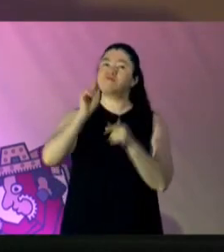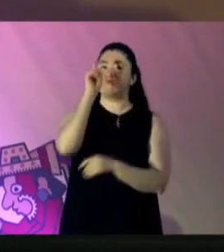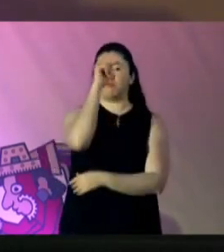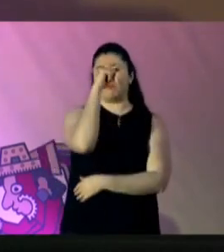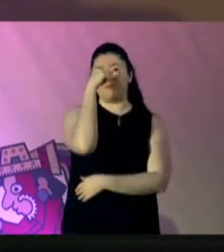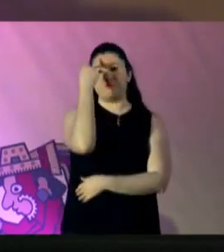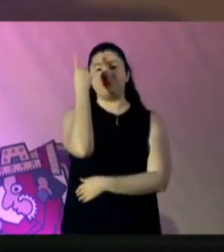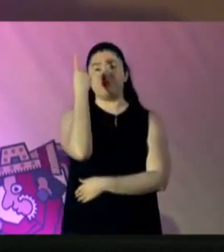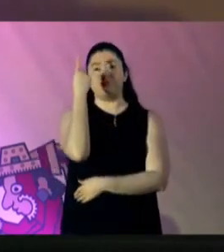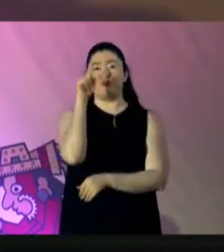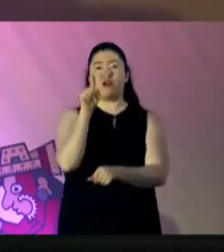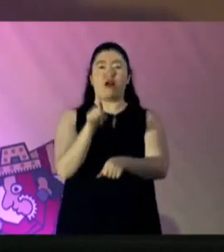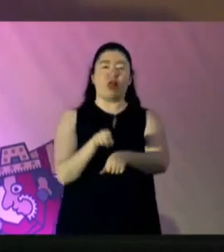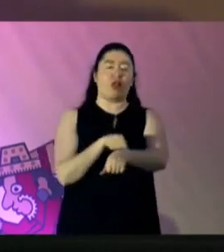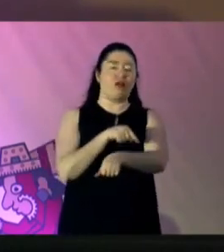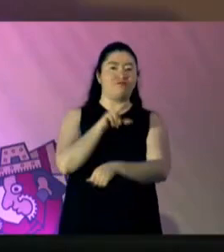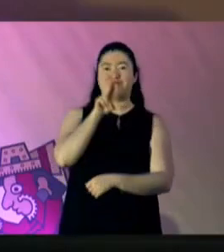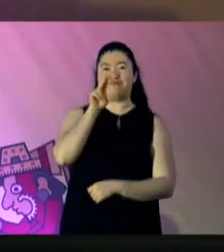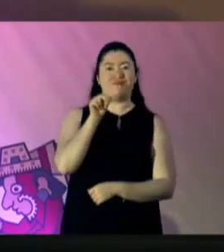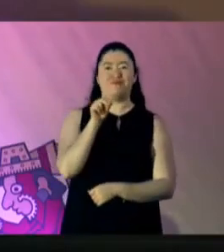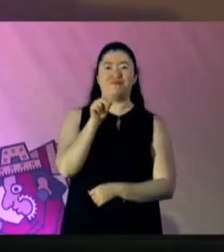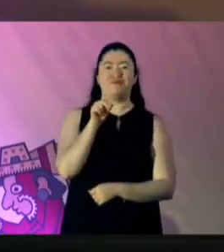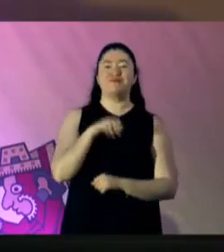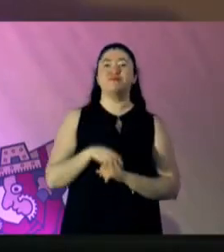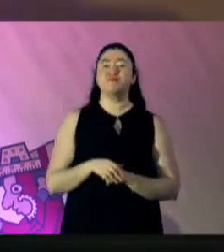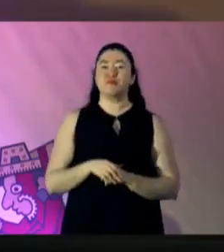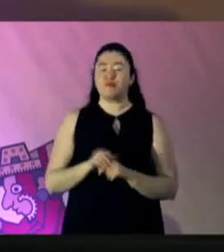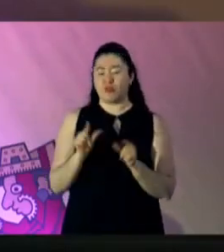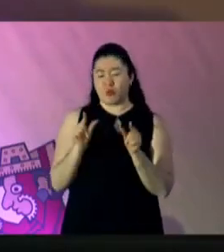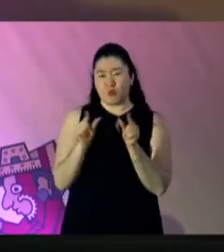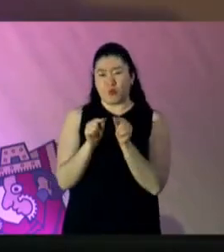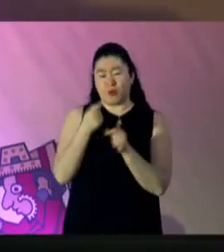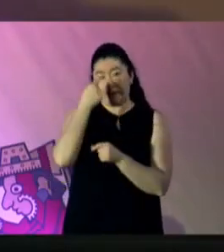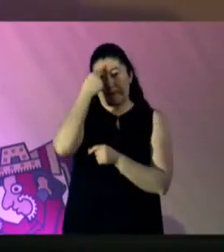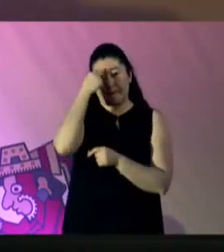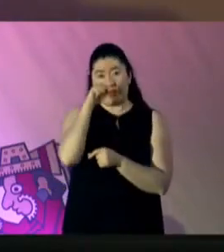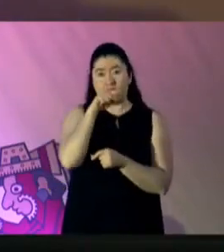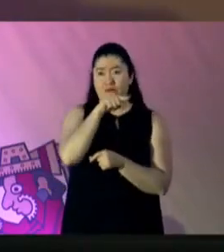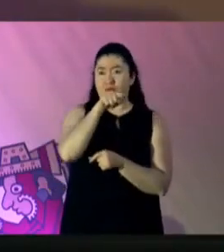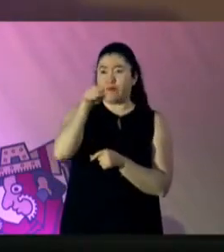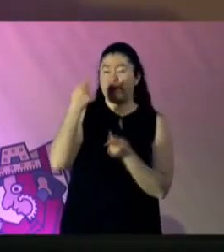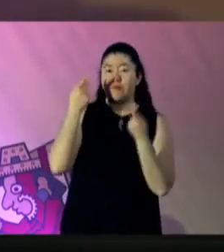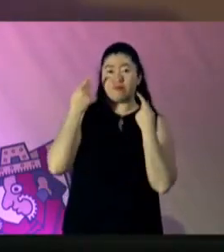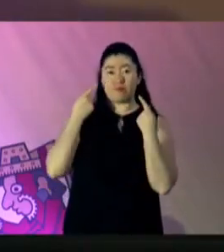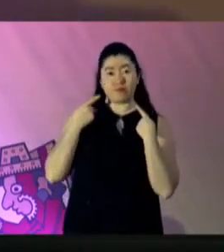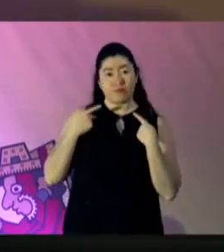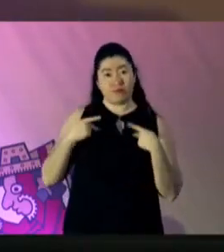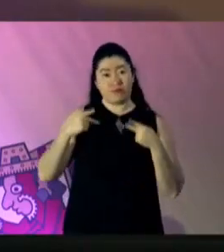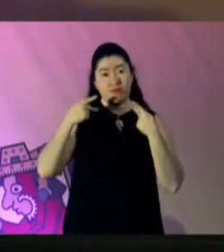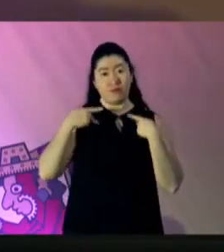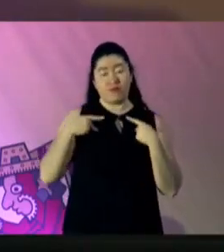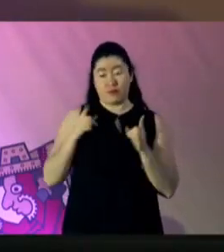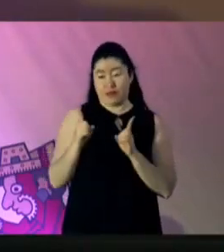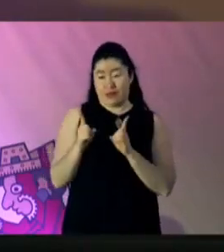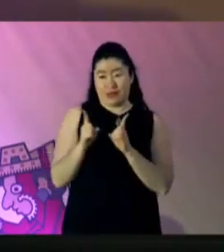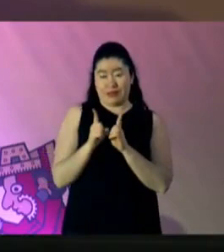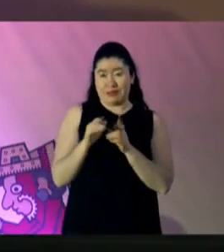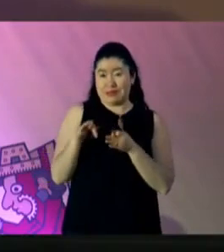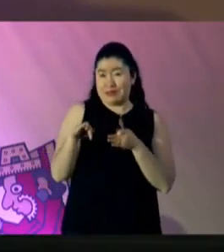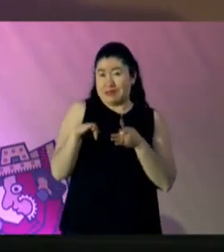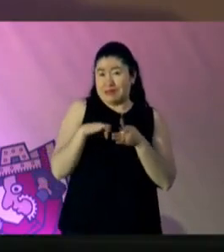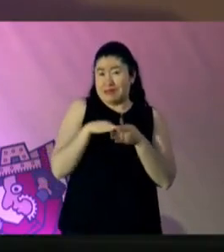no muy larga tratando de recoger los testimonios directos de los que estuvieron cerca